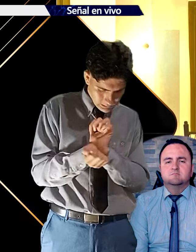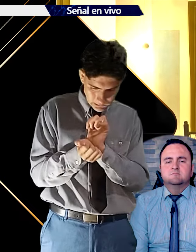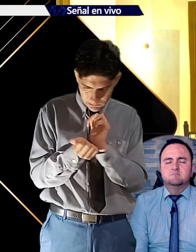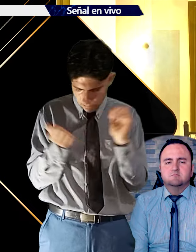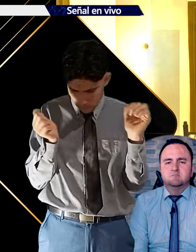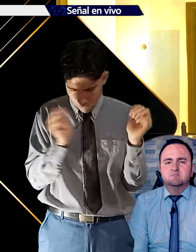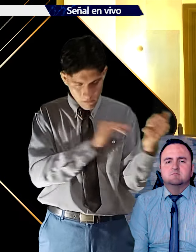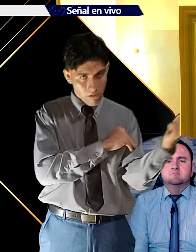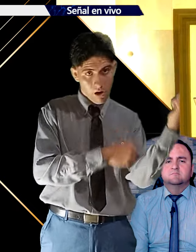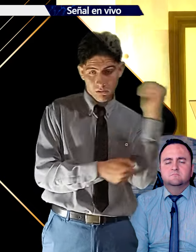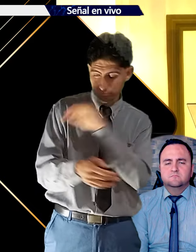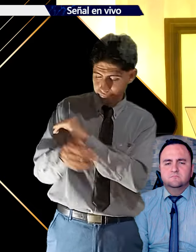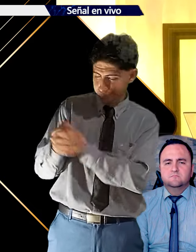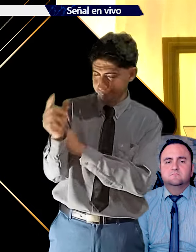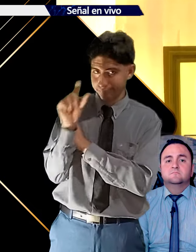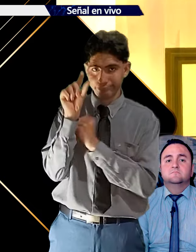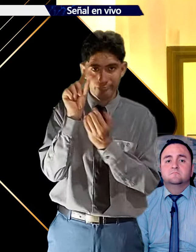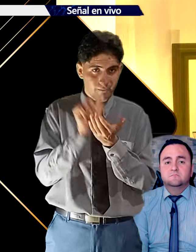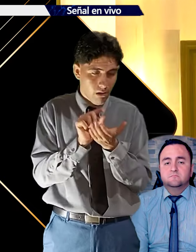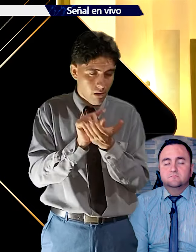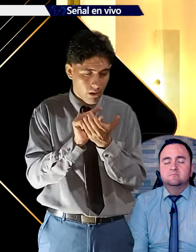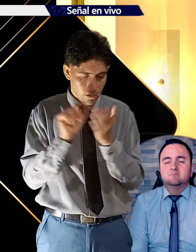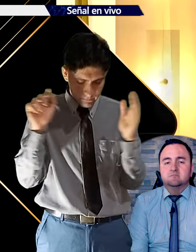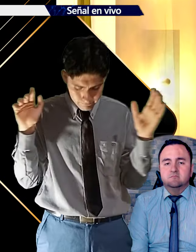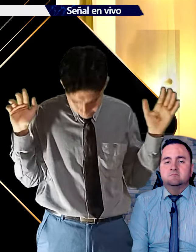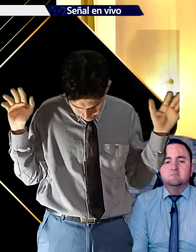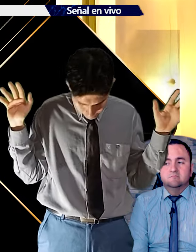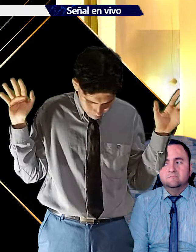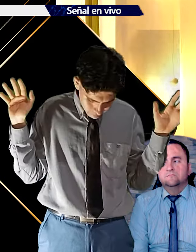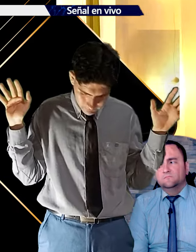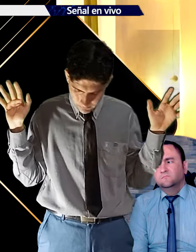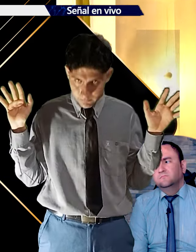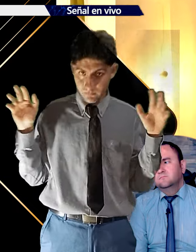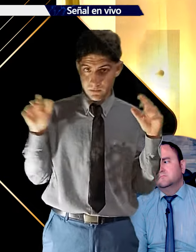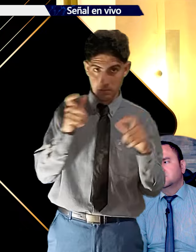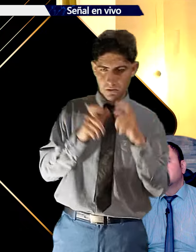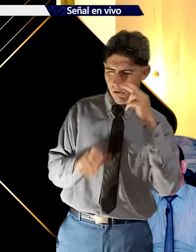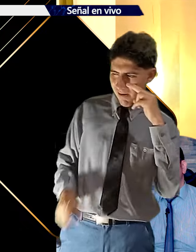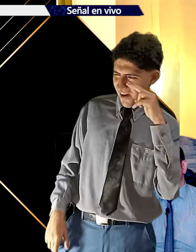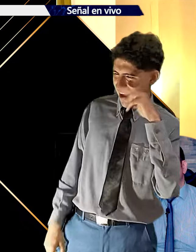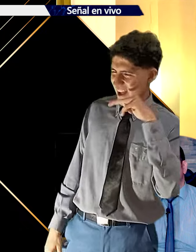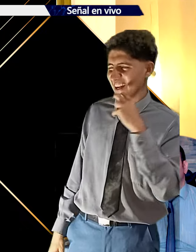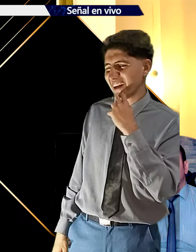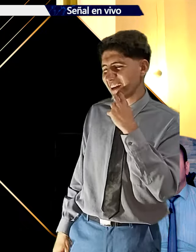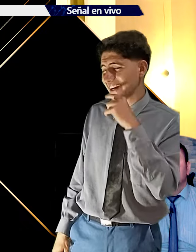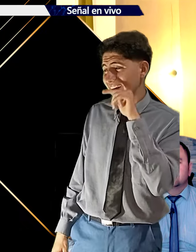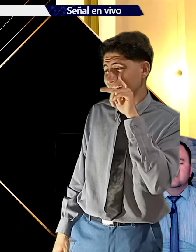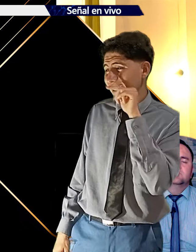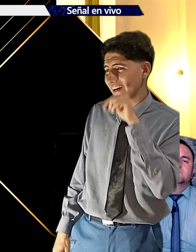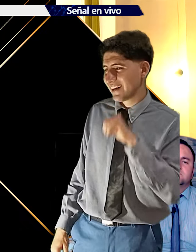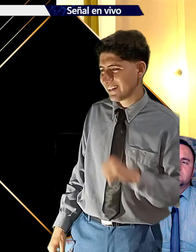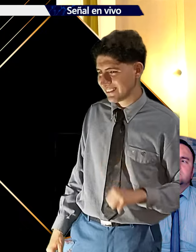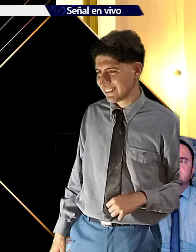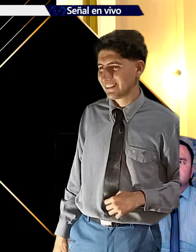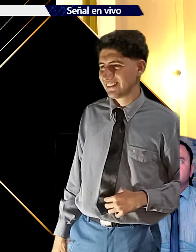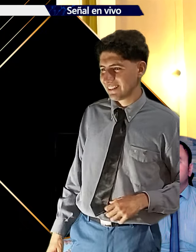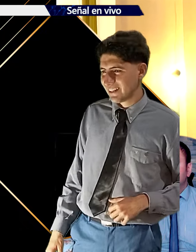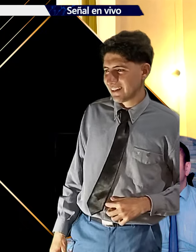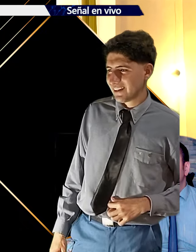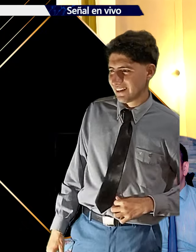¿Sabe cómo terminó? Estaba encarcelado, estaba aprisionado, y los filisteos estaban borrachos. ¿Y sabe qué